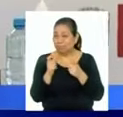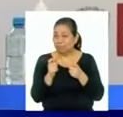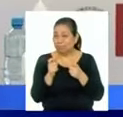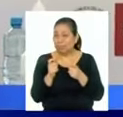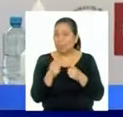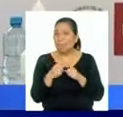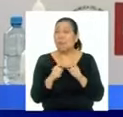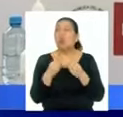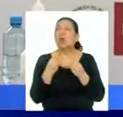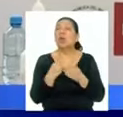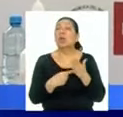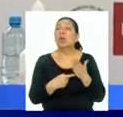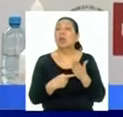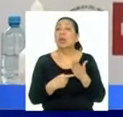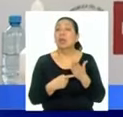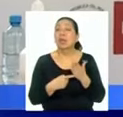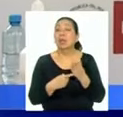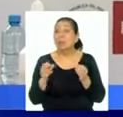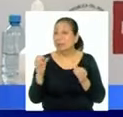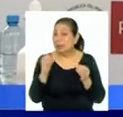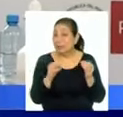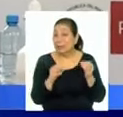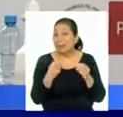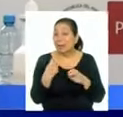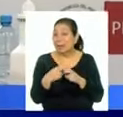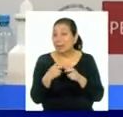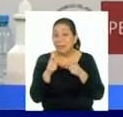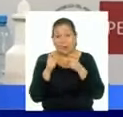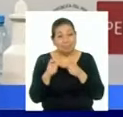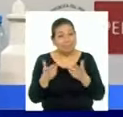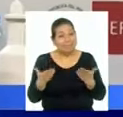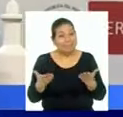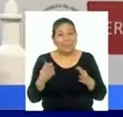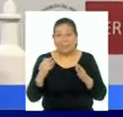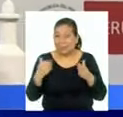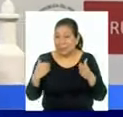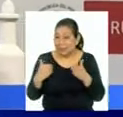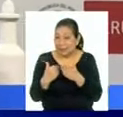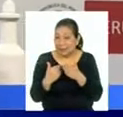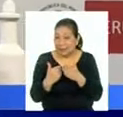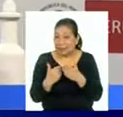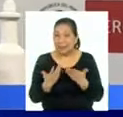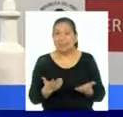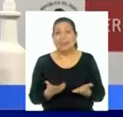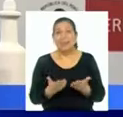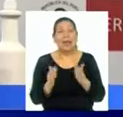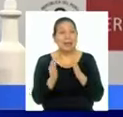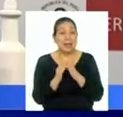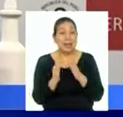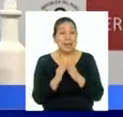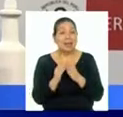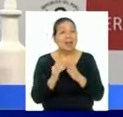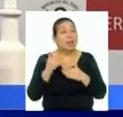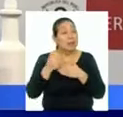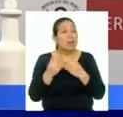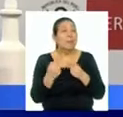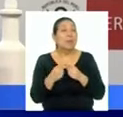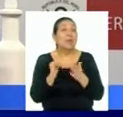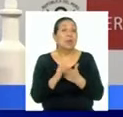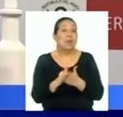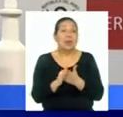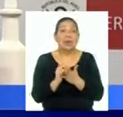ello, ¿no? ¿Por qué? Porque el microcrimen, aquel que es difícil de controlar y ocurre cerca de nuestras casas, continúa.